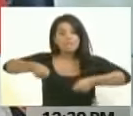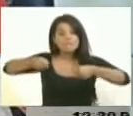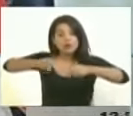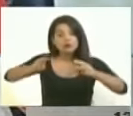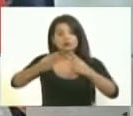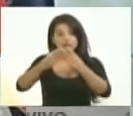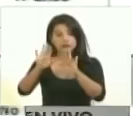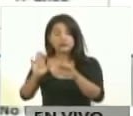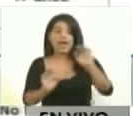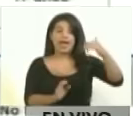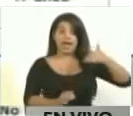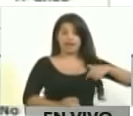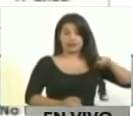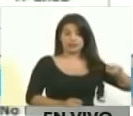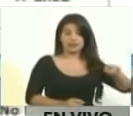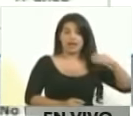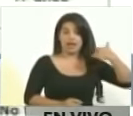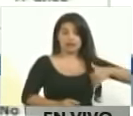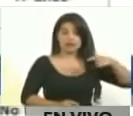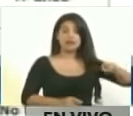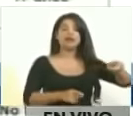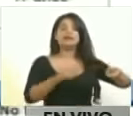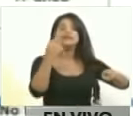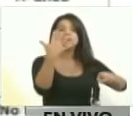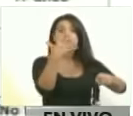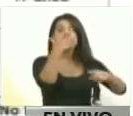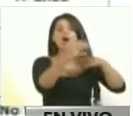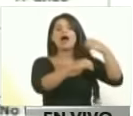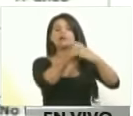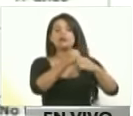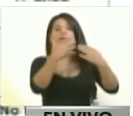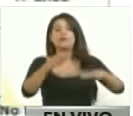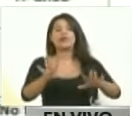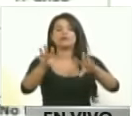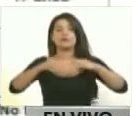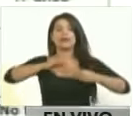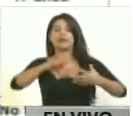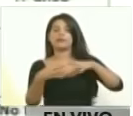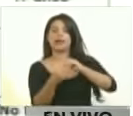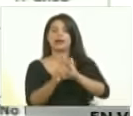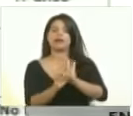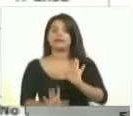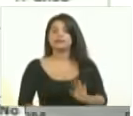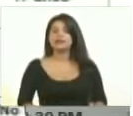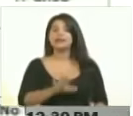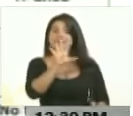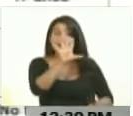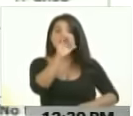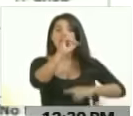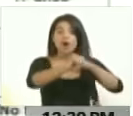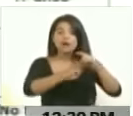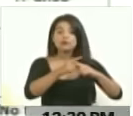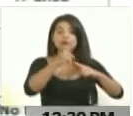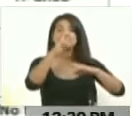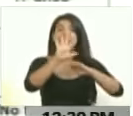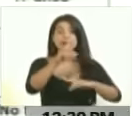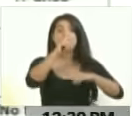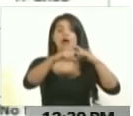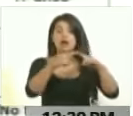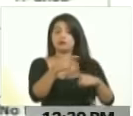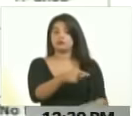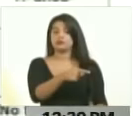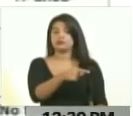Argentina tardó 5 años para su entrada en vigencia. 5 años. Mucho más de lo que